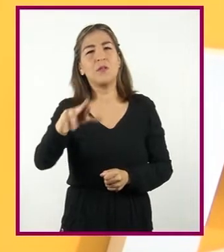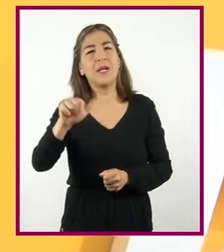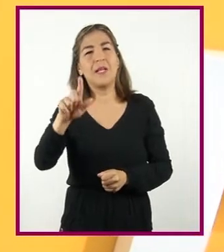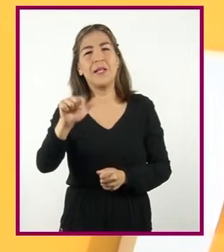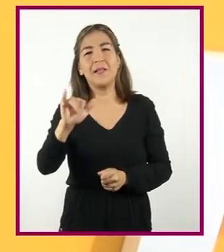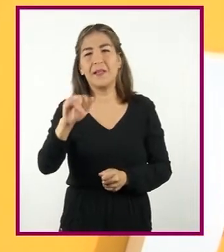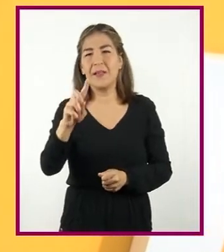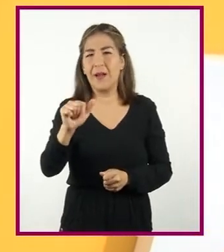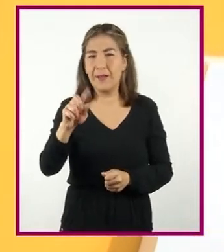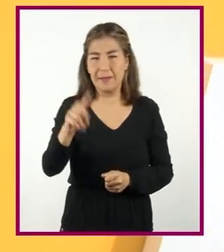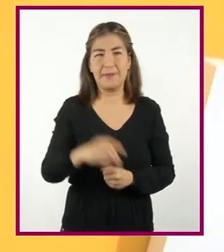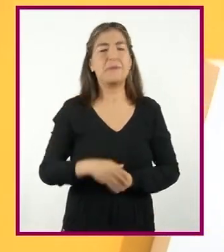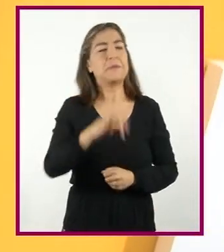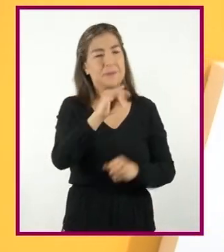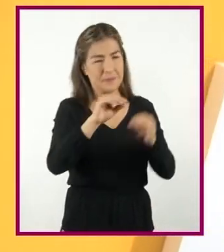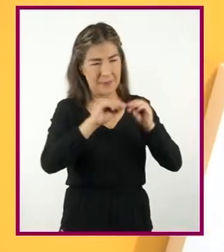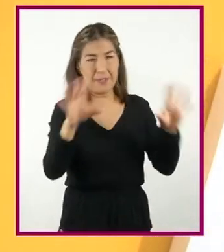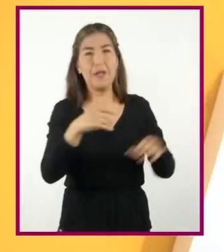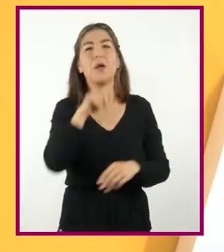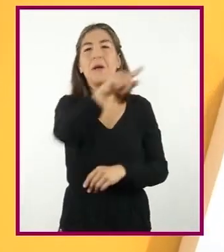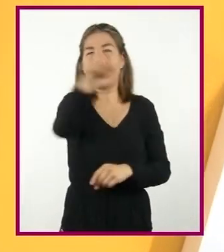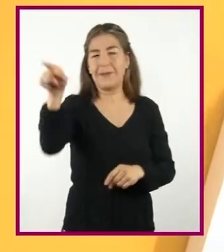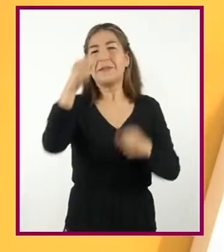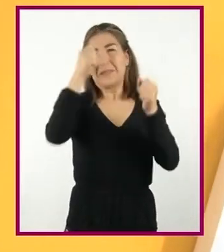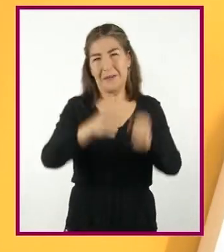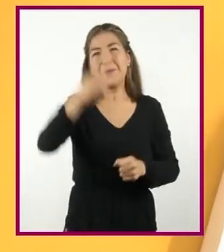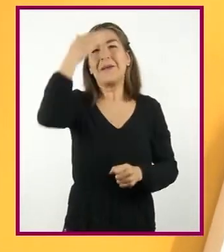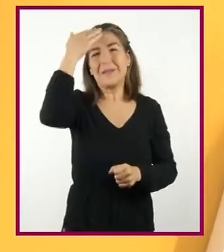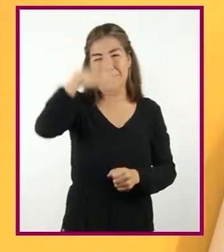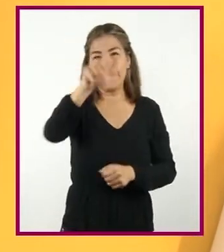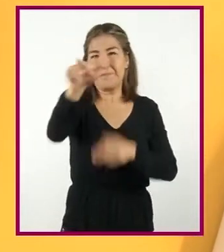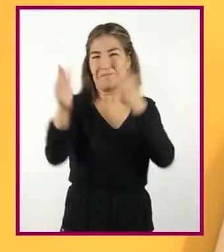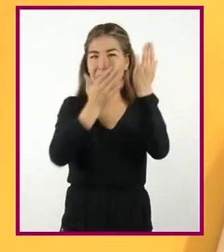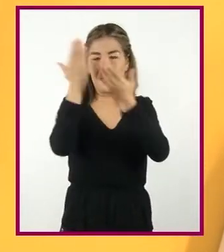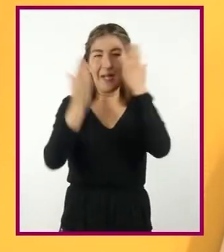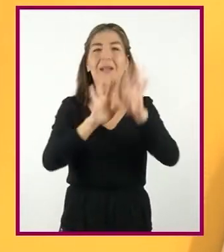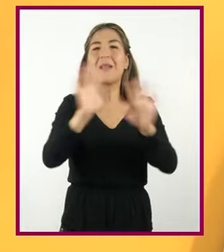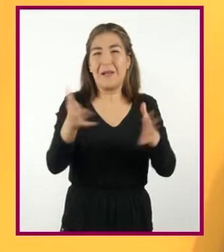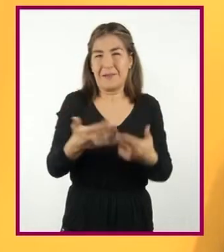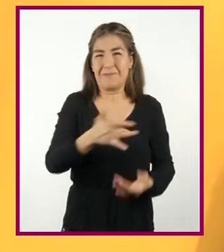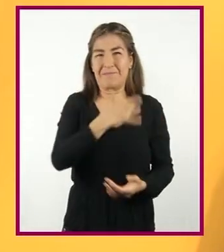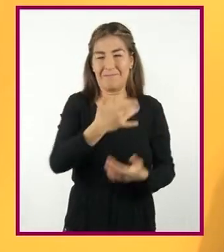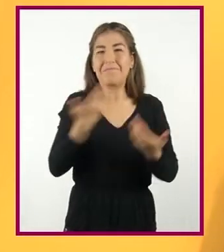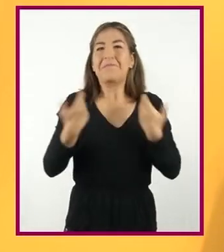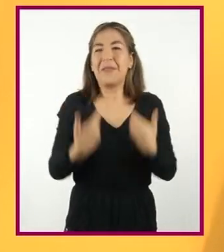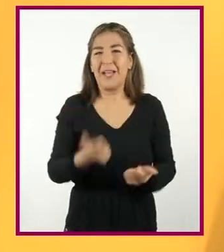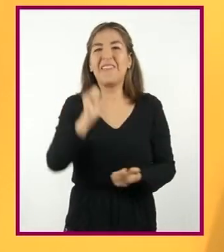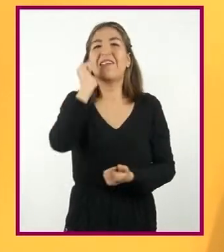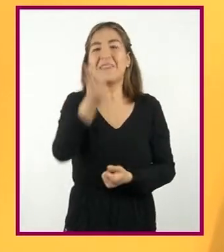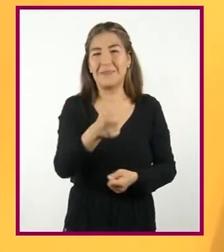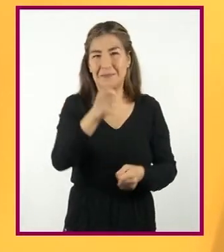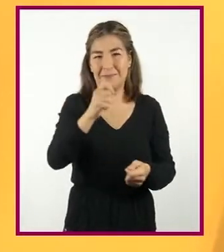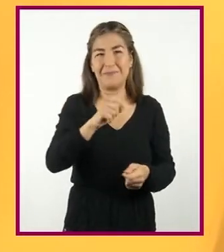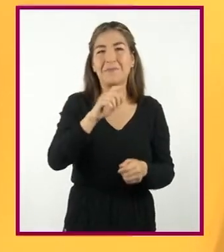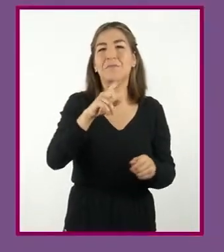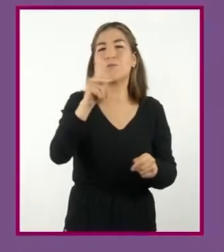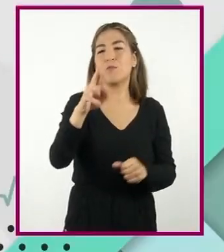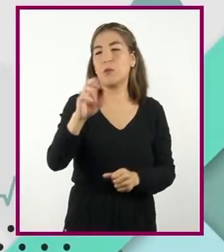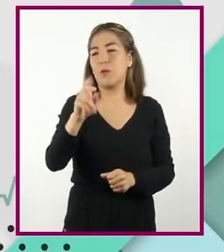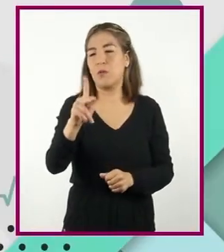que las y los estudiantes ya tienen un conocimiento con sentido y significado sobre la proporcionalidad